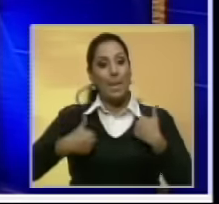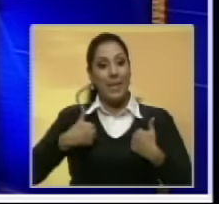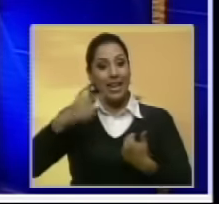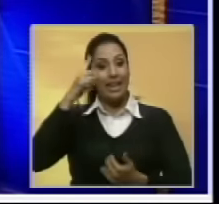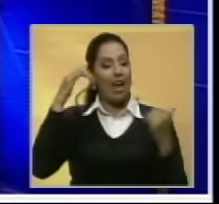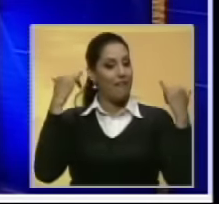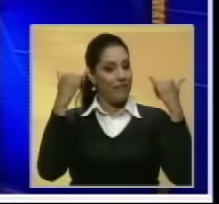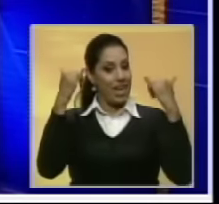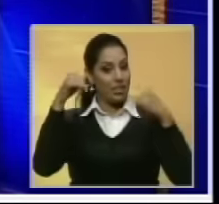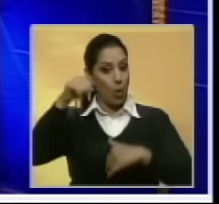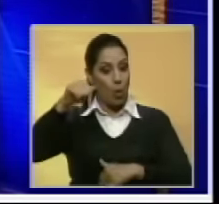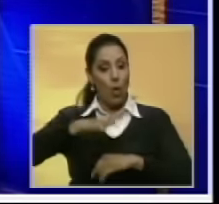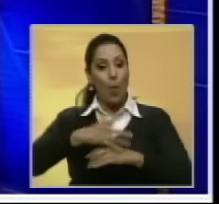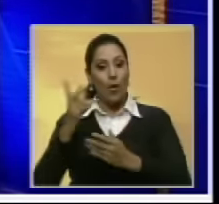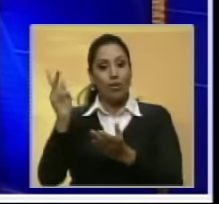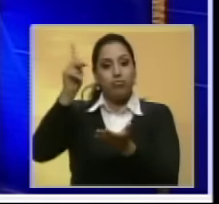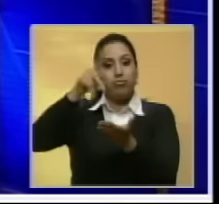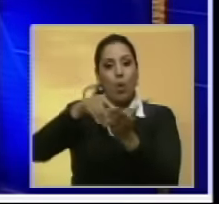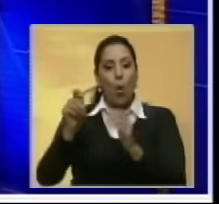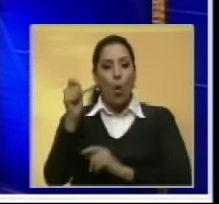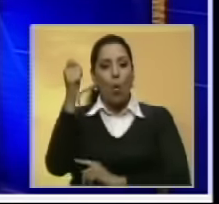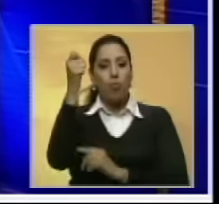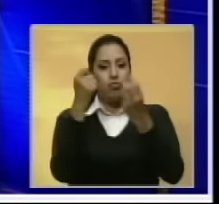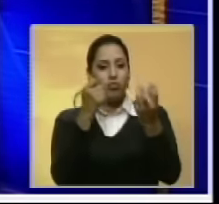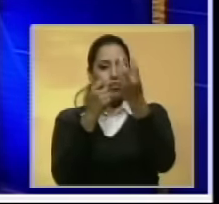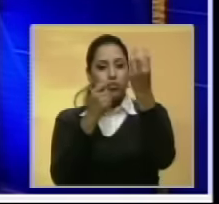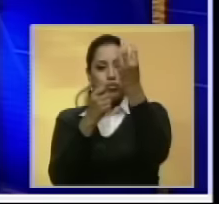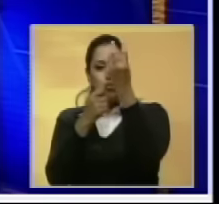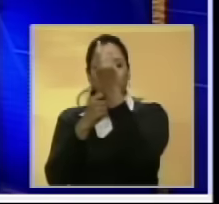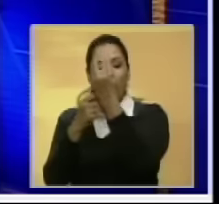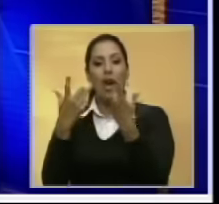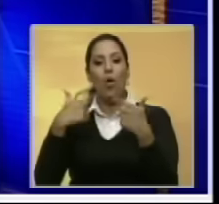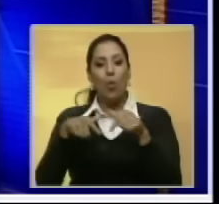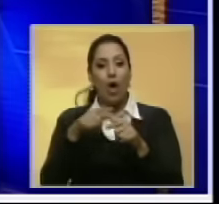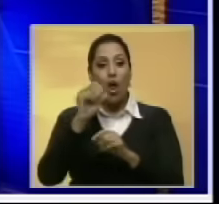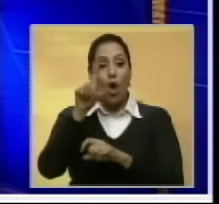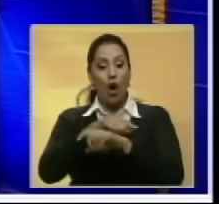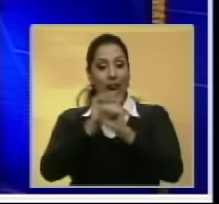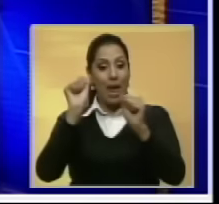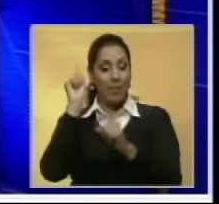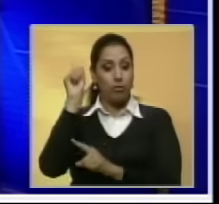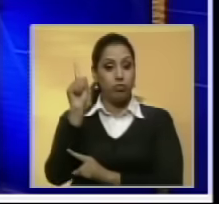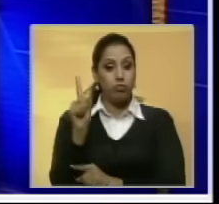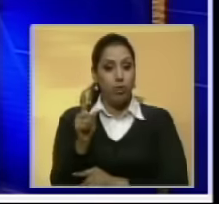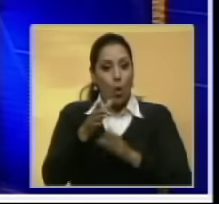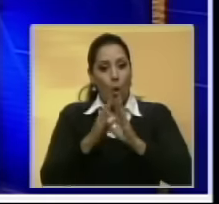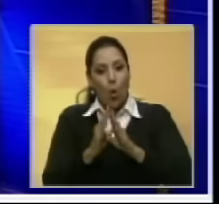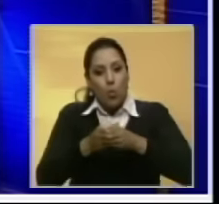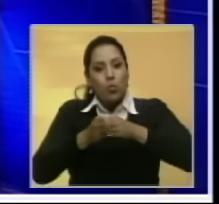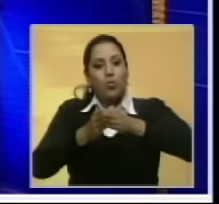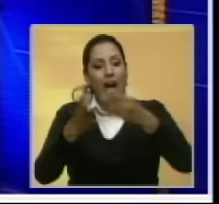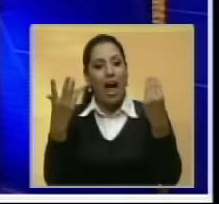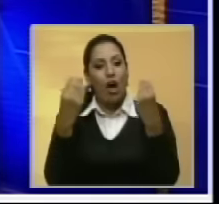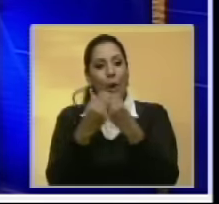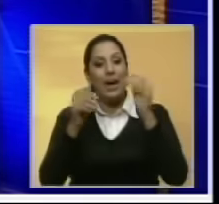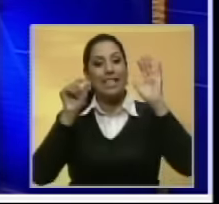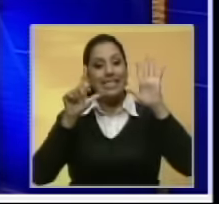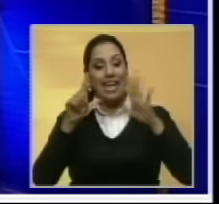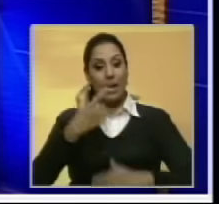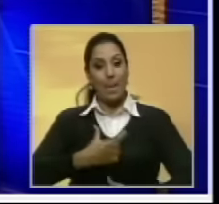día de fiesta tras el arribo de la antorcha olímpica a la ciudad maravillosa en horas de la mañana, en un velero acompañada por